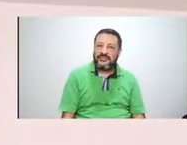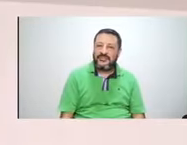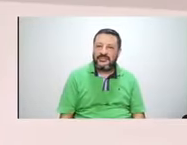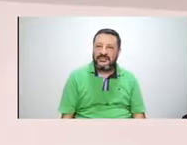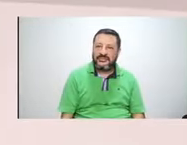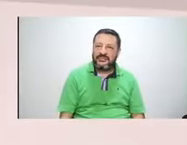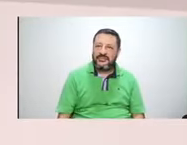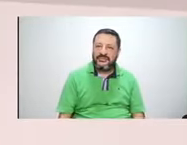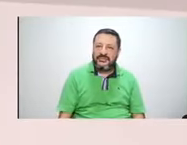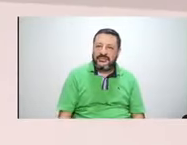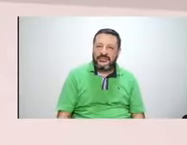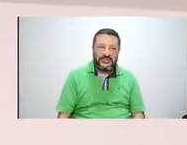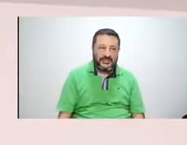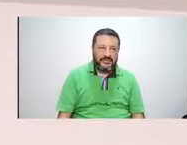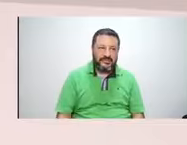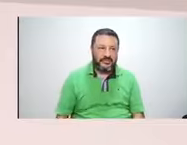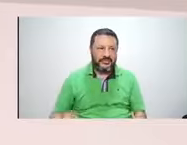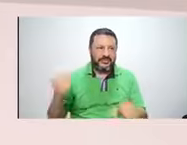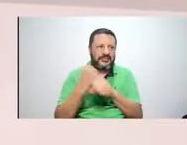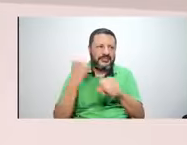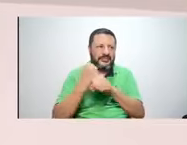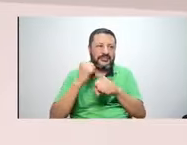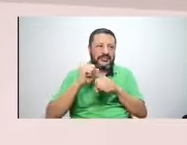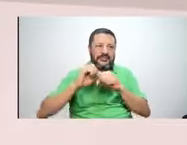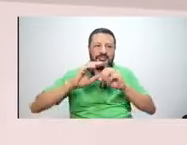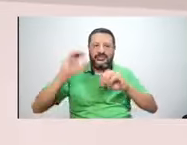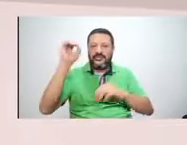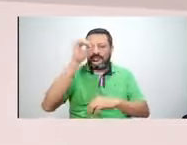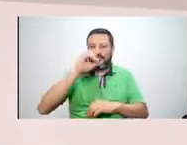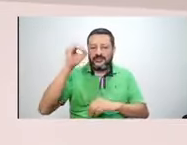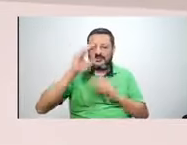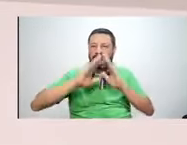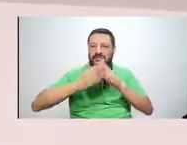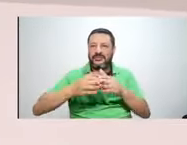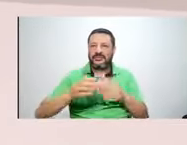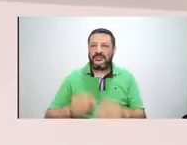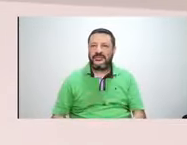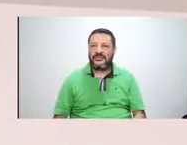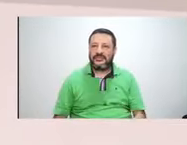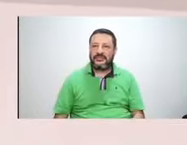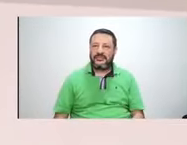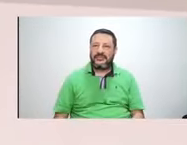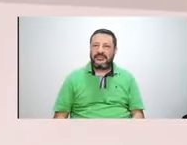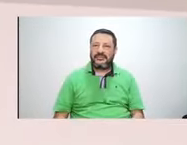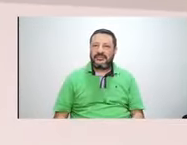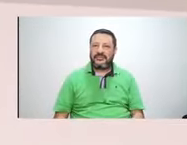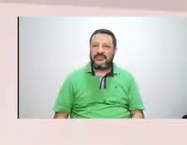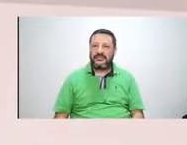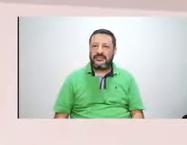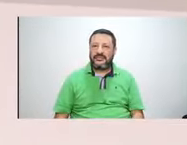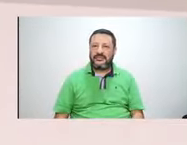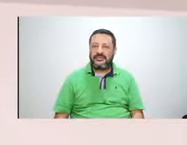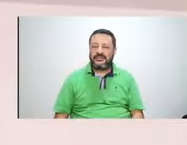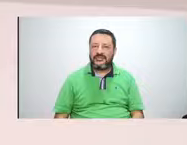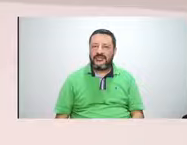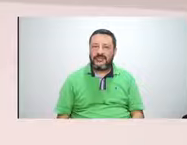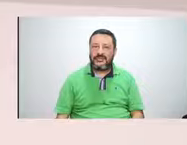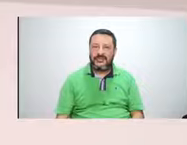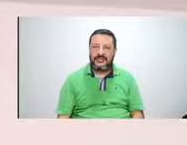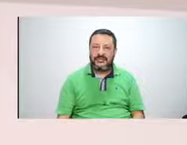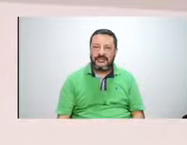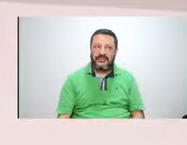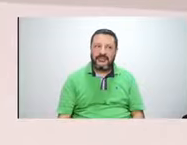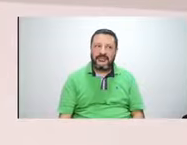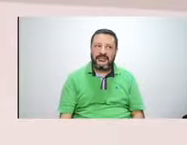carga pues de entrenamientos muy fuertes, yo terminé como después de esa competencia, yo creo que hubo